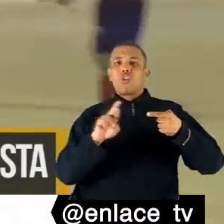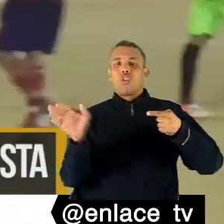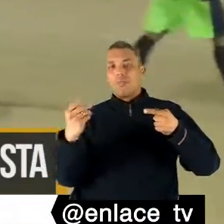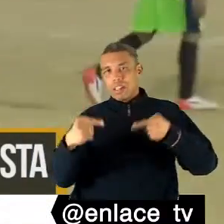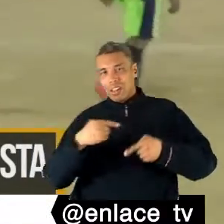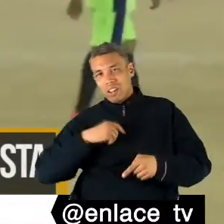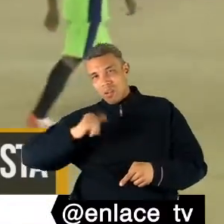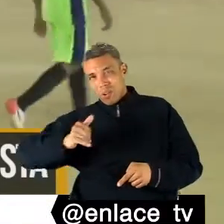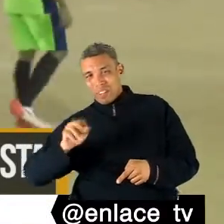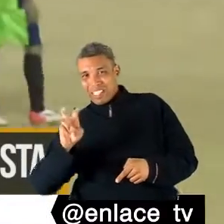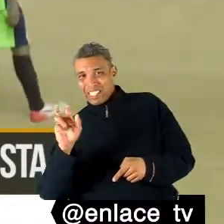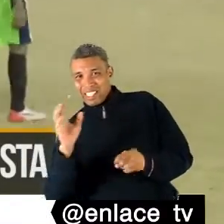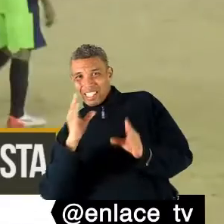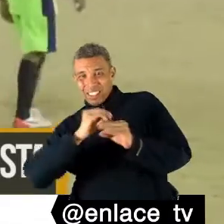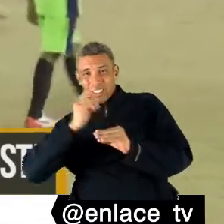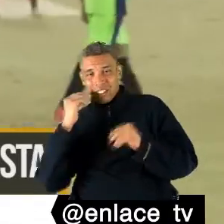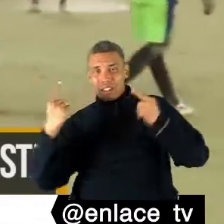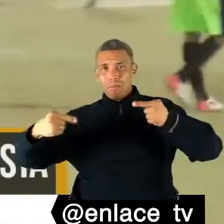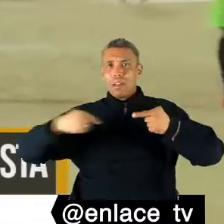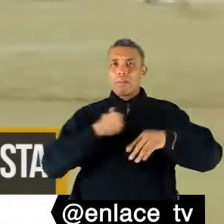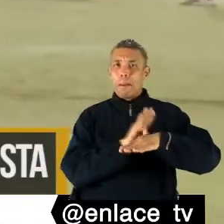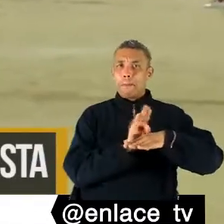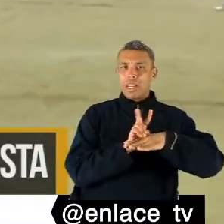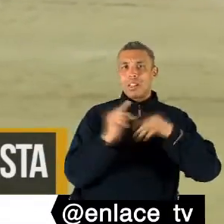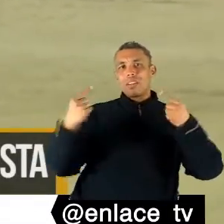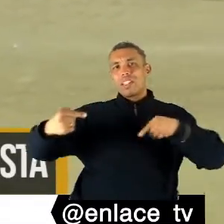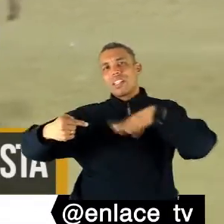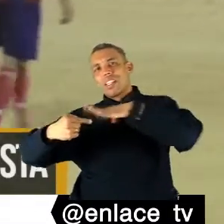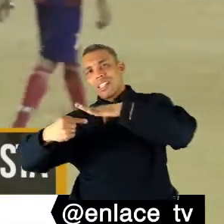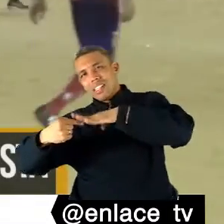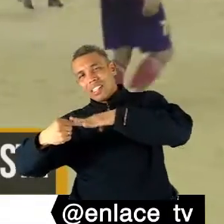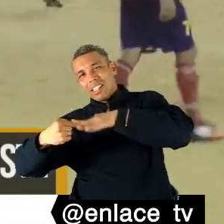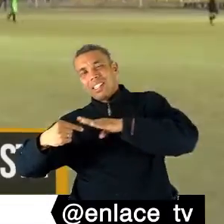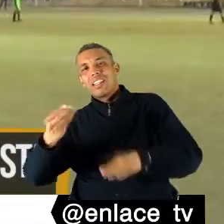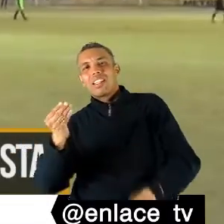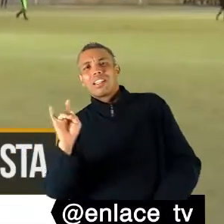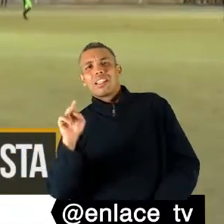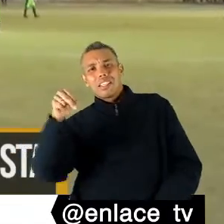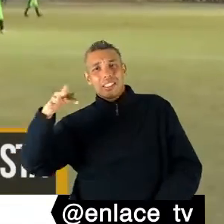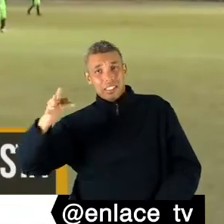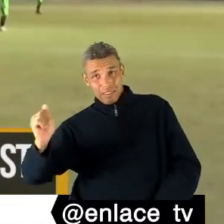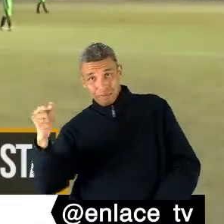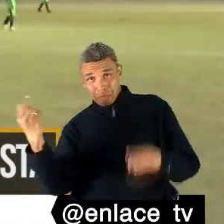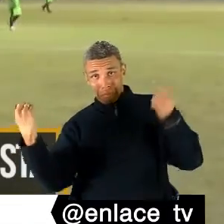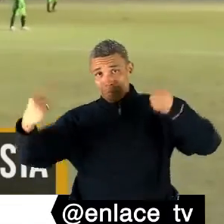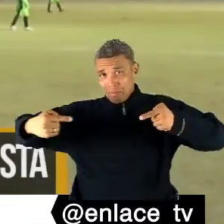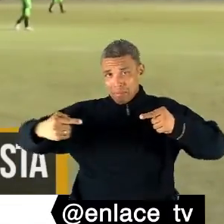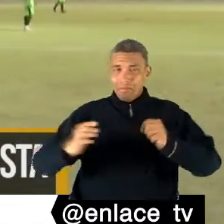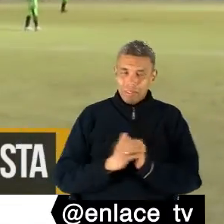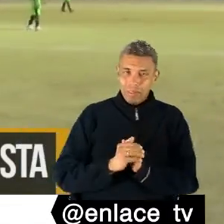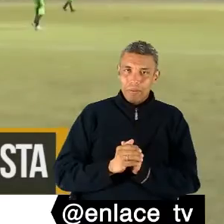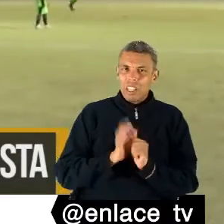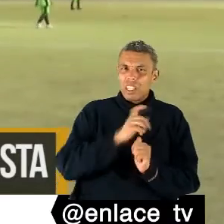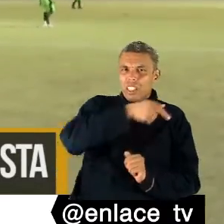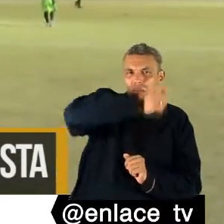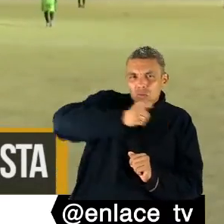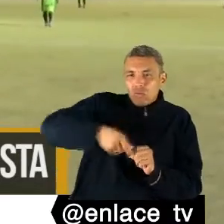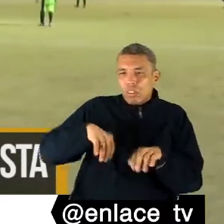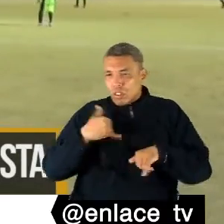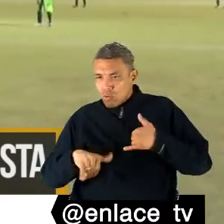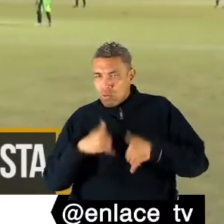entre Buenavista y Cacharrería La Pinta culminará la fecha quinta del campeonato recreativo. Jugadores de las escuadras Amigos de Sami,